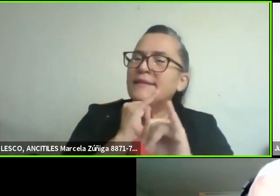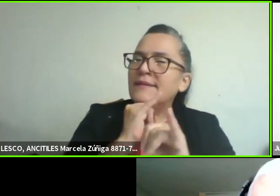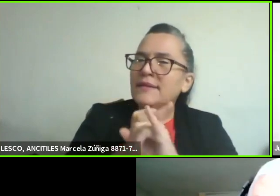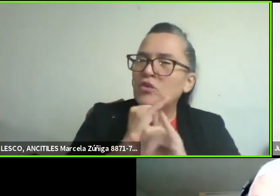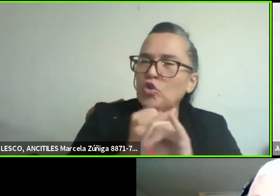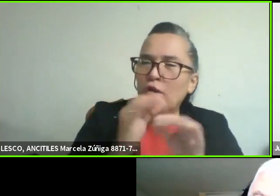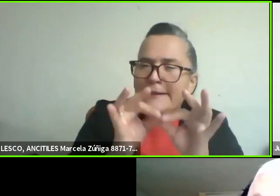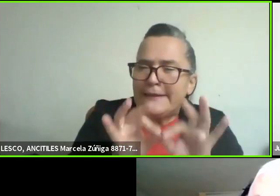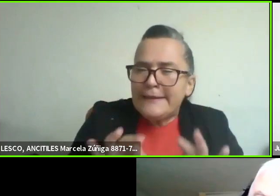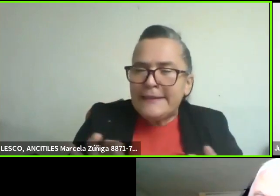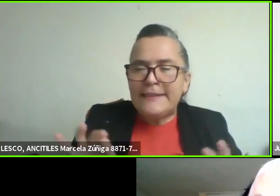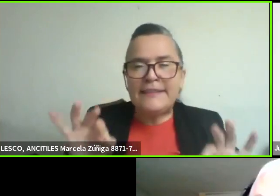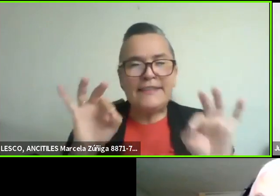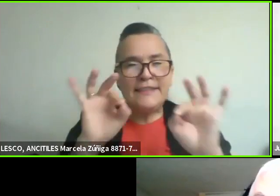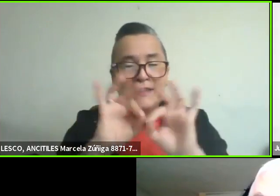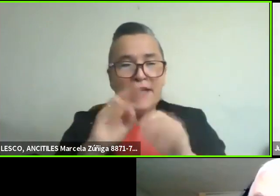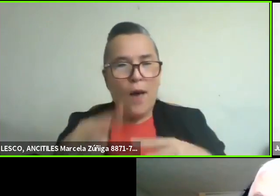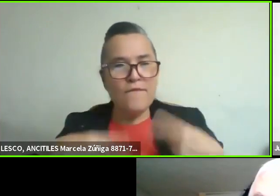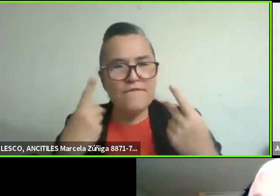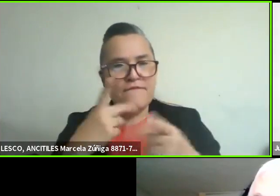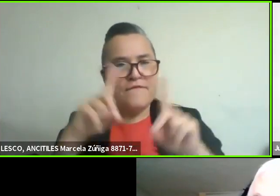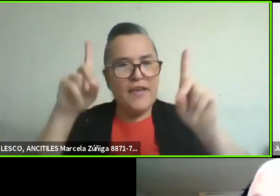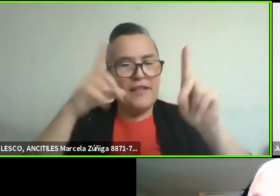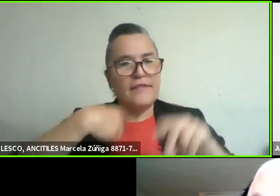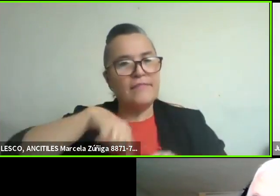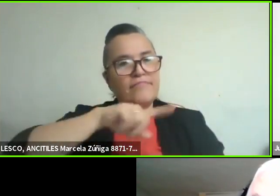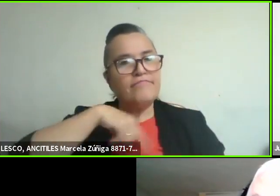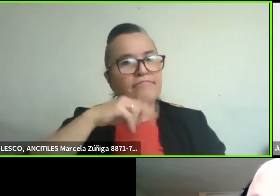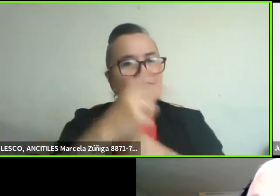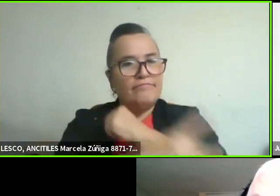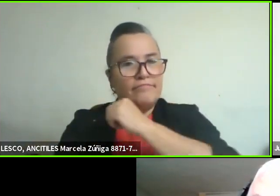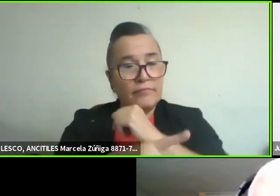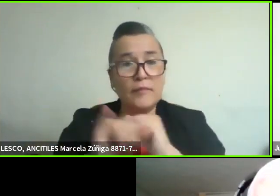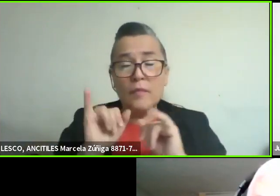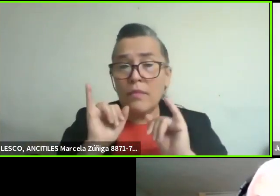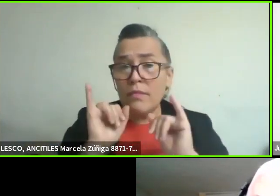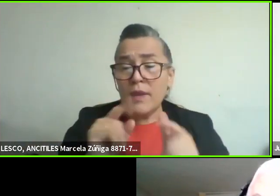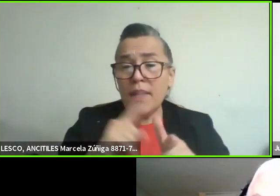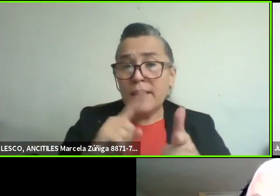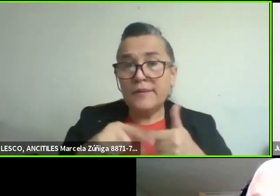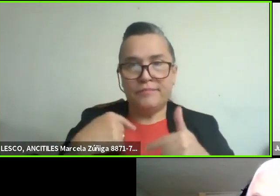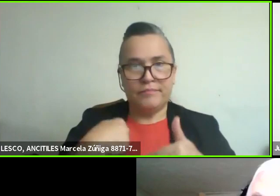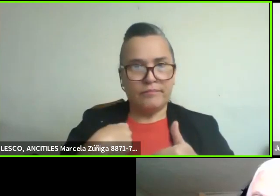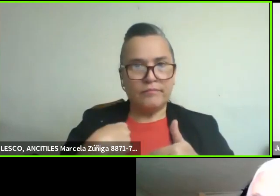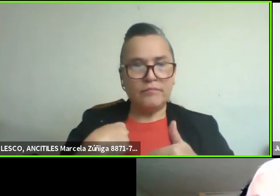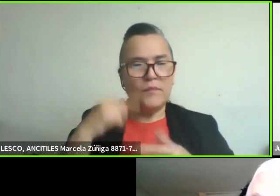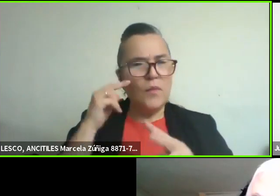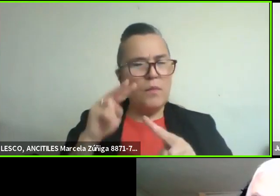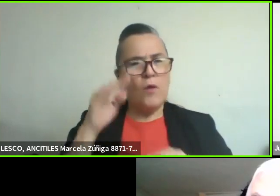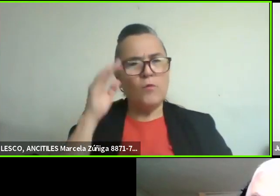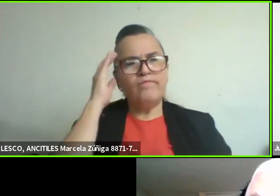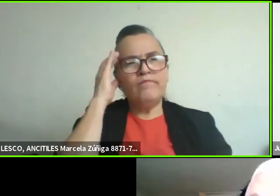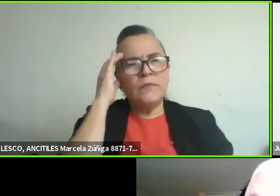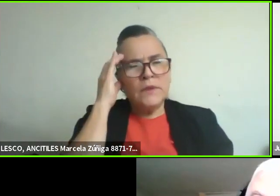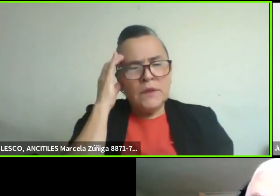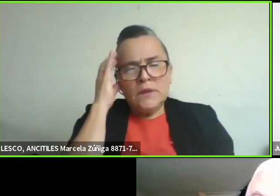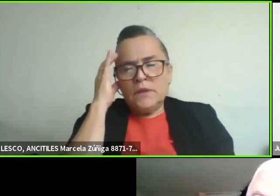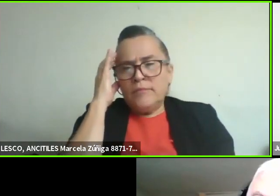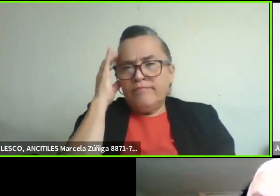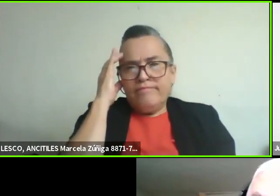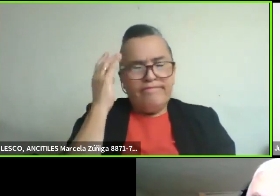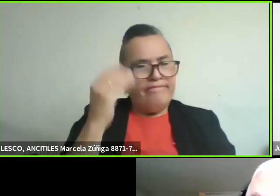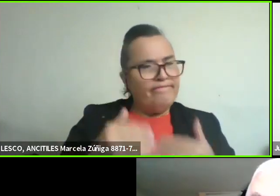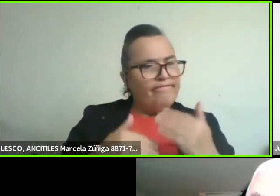esenciales en la vida democrática de nuestros países de manera que yo por lo menos veo con mucha preocupación procesos